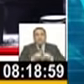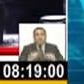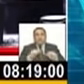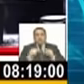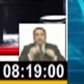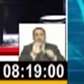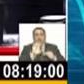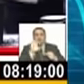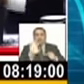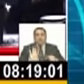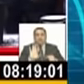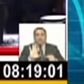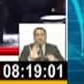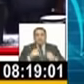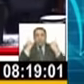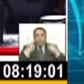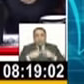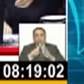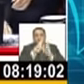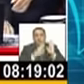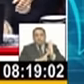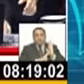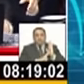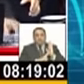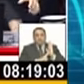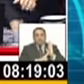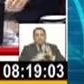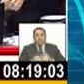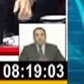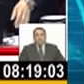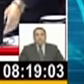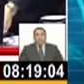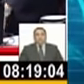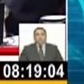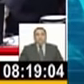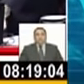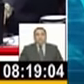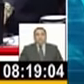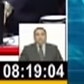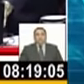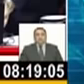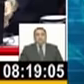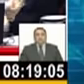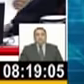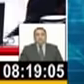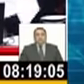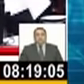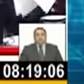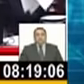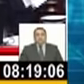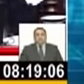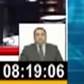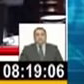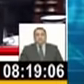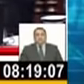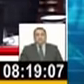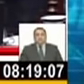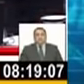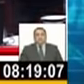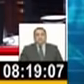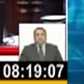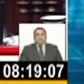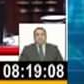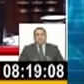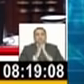que cuestionó la presencia de Edgar Alarcón en la presidencia de fiscalización, ¿no? Uh-huh. Ahora,